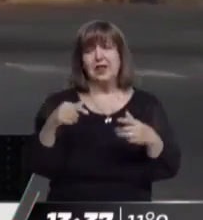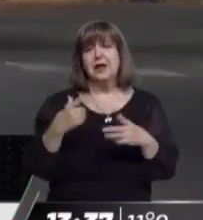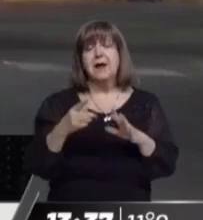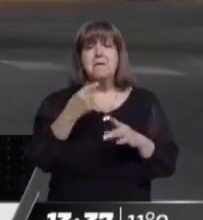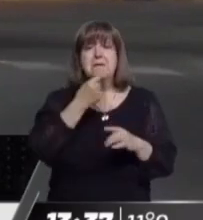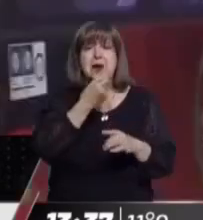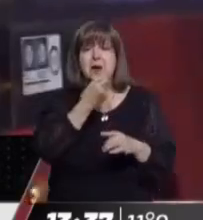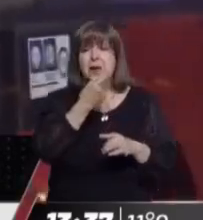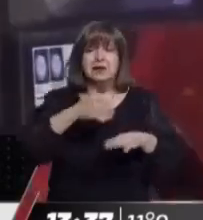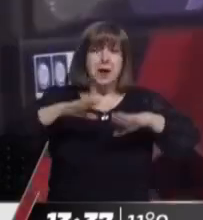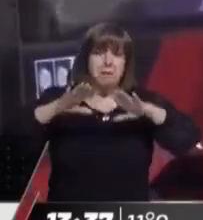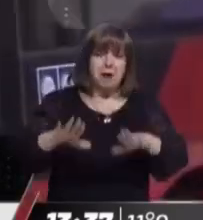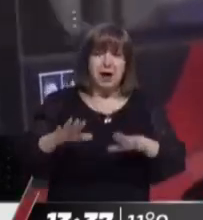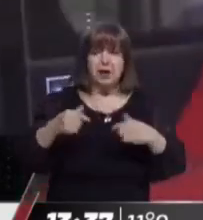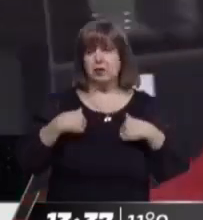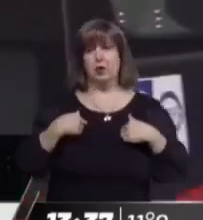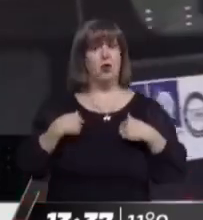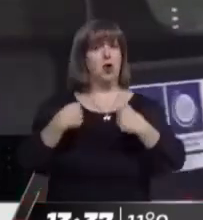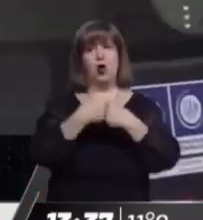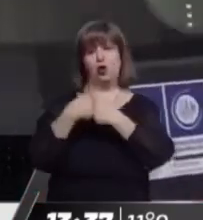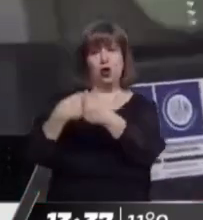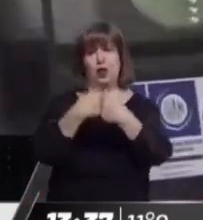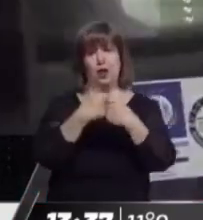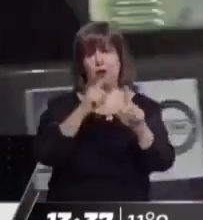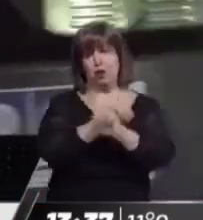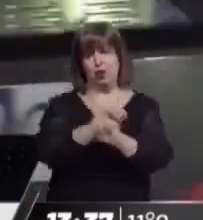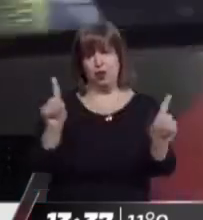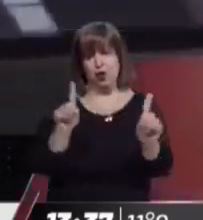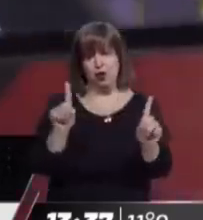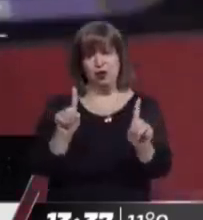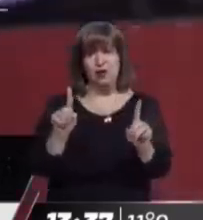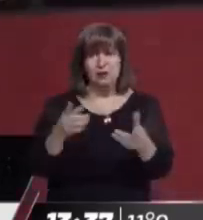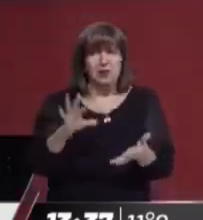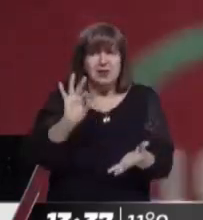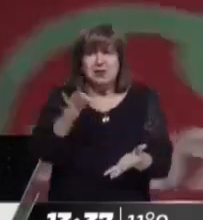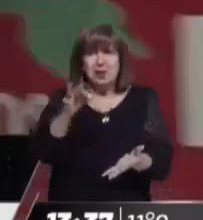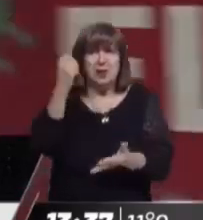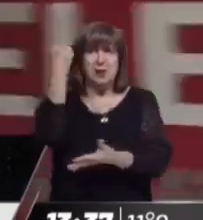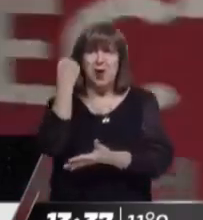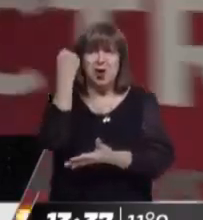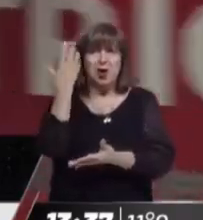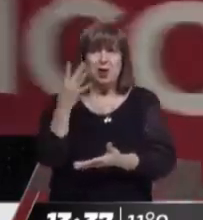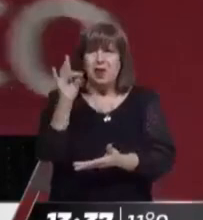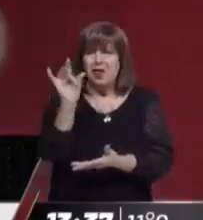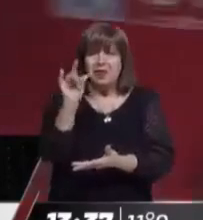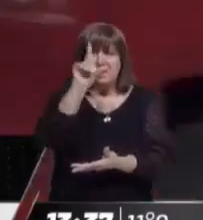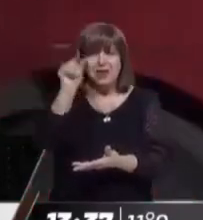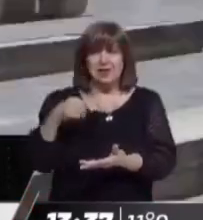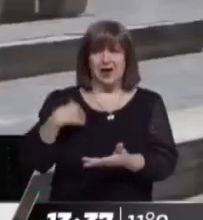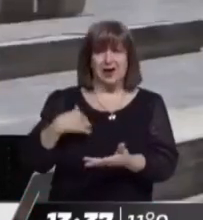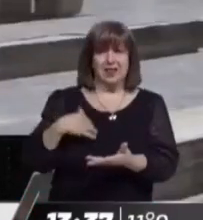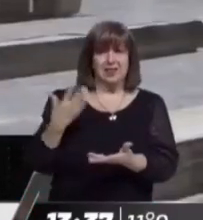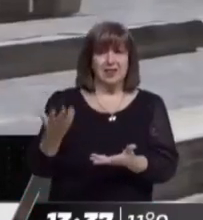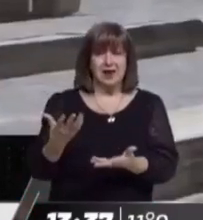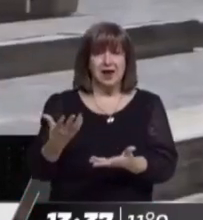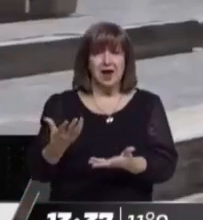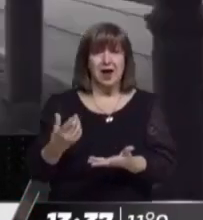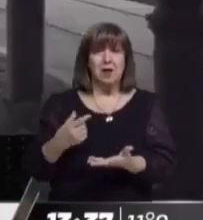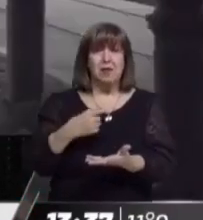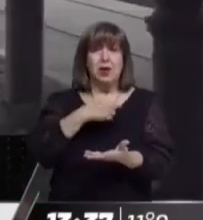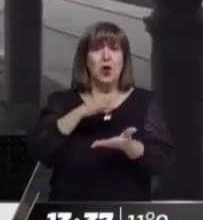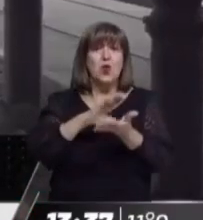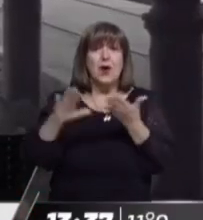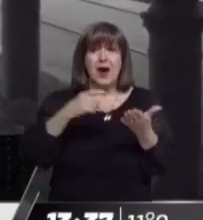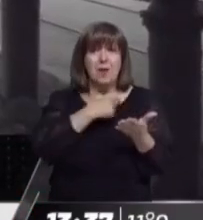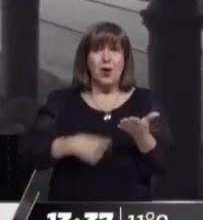es un paro que no comparto somos conscientes de la situación difícil que está atravesando el país pero un nuevo gobierno nacional